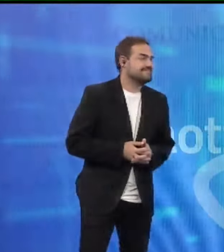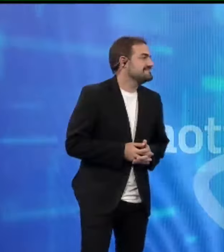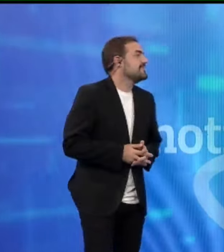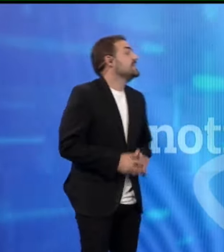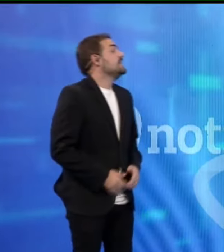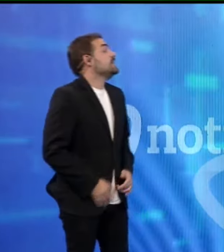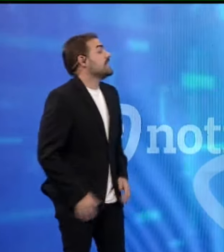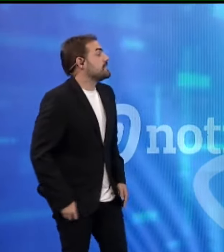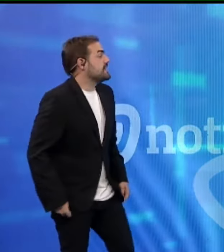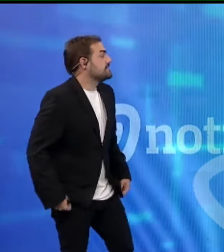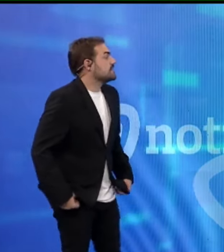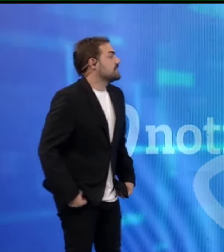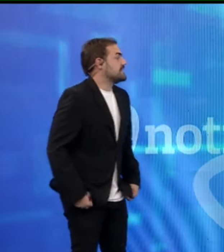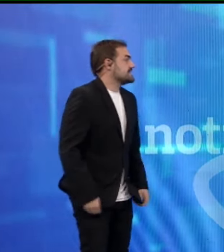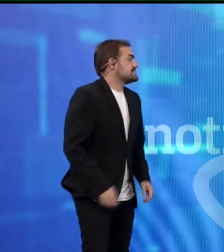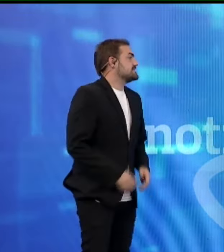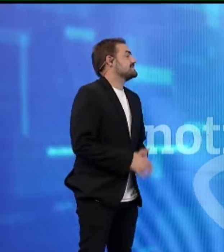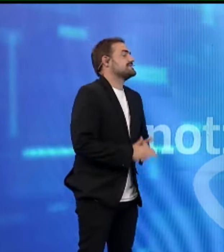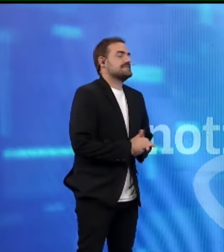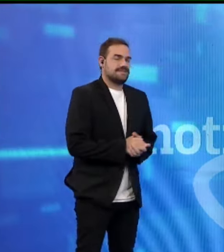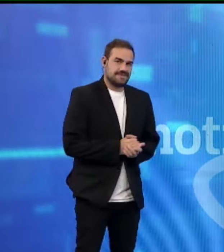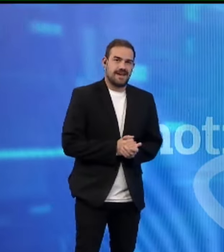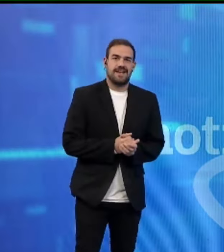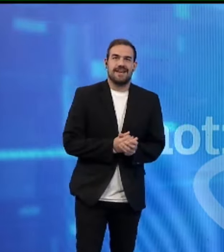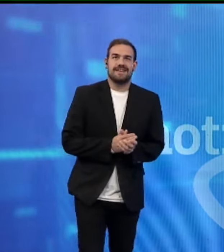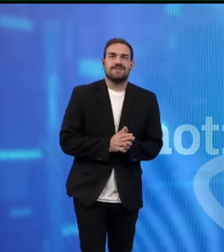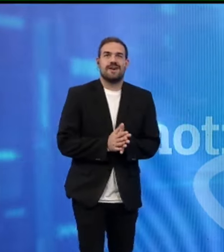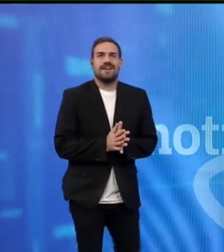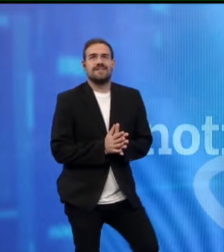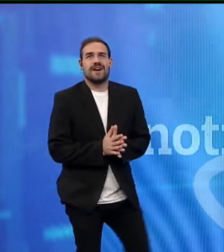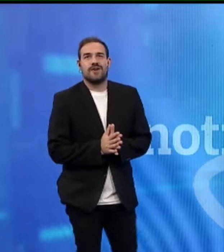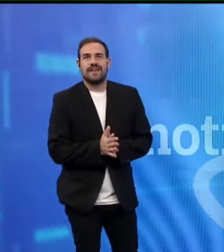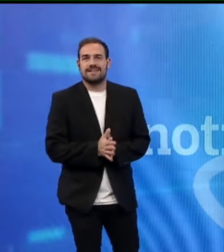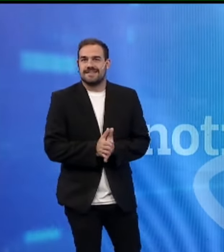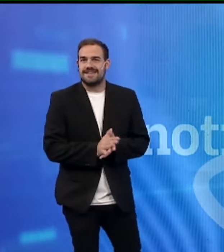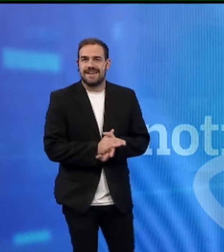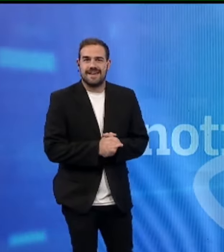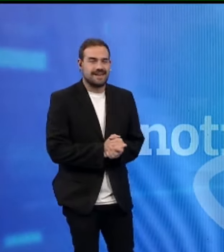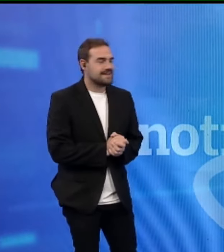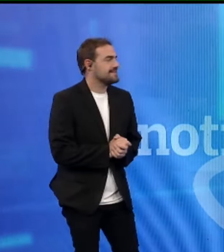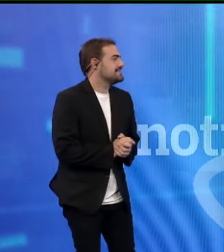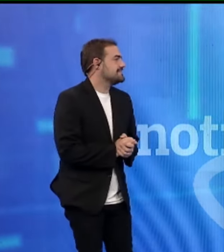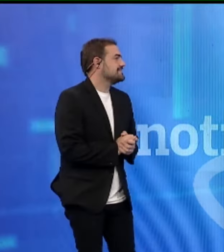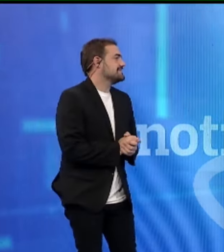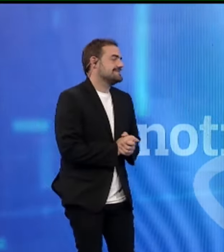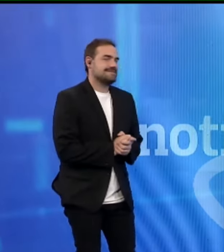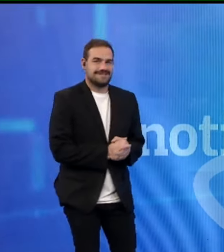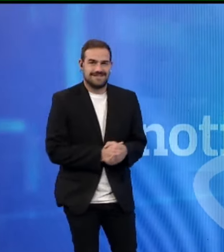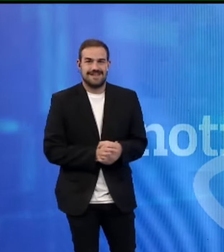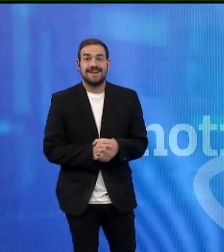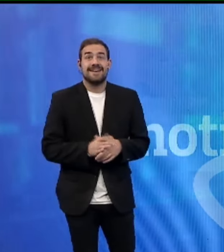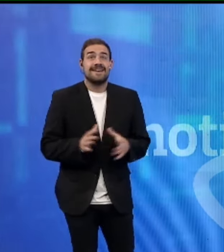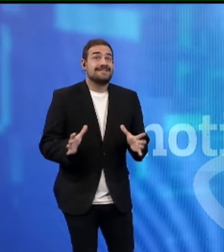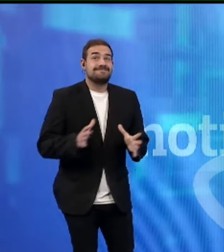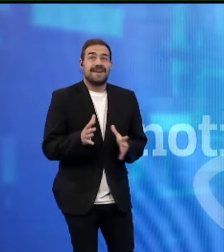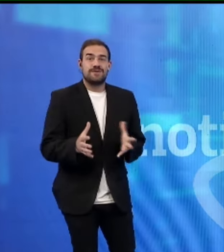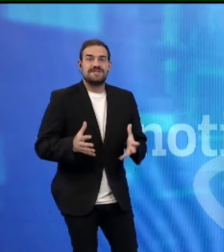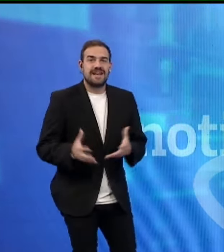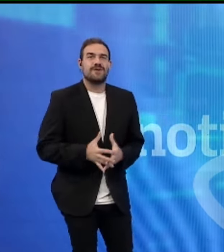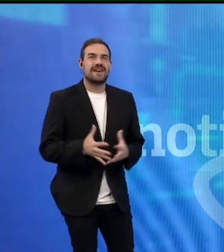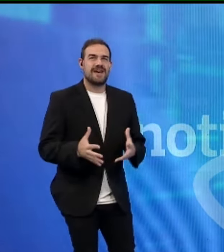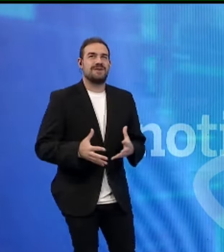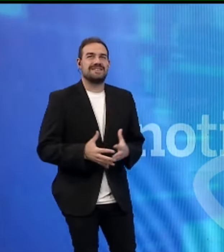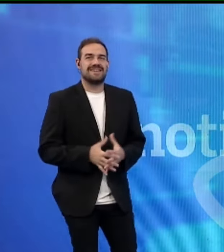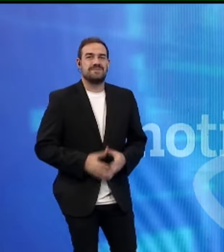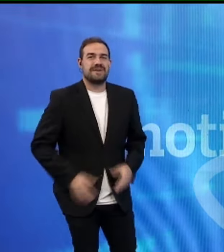¿Cómo estás, Gonzo? Hola, Emi. ¿Cómo estás? Bienvenido este viernes. ¿Eh? Qué lindo. Muy qué bien. Lindo que lo digas así. Así, viste que es un día muy especial, sí. El día viernes. Escuché